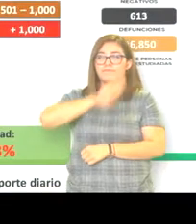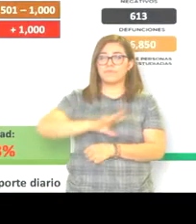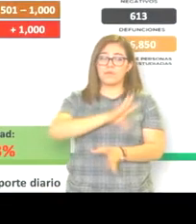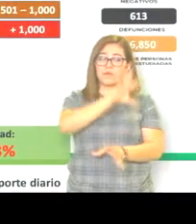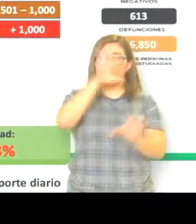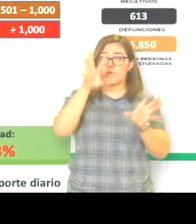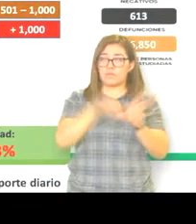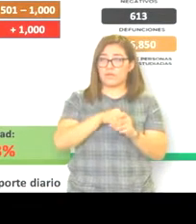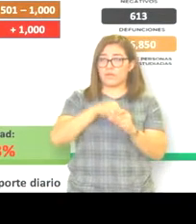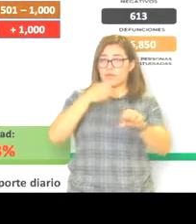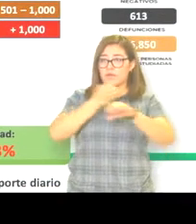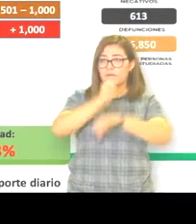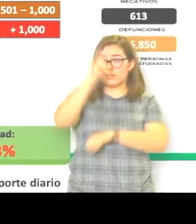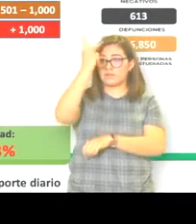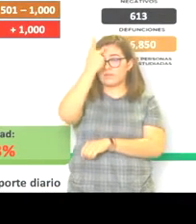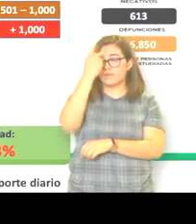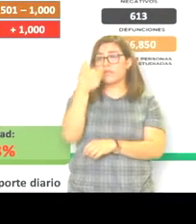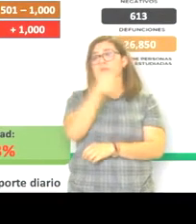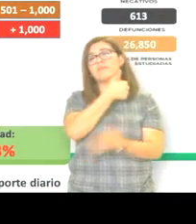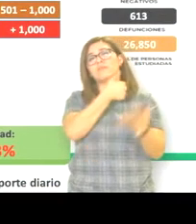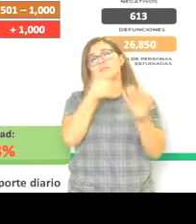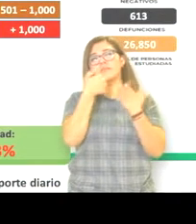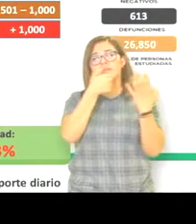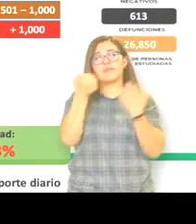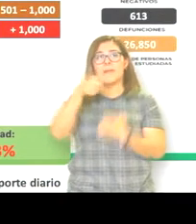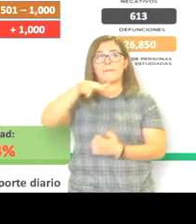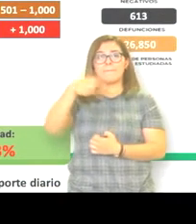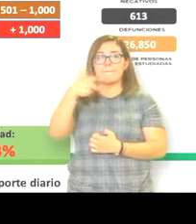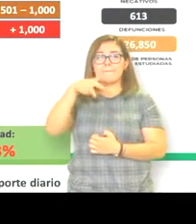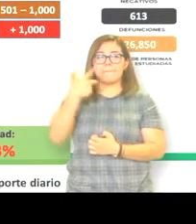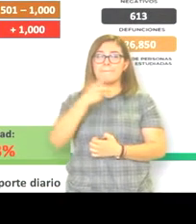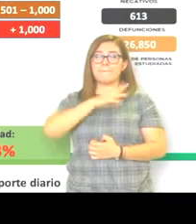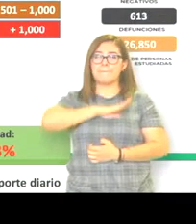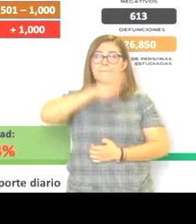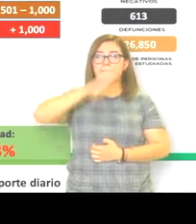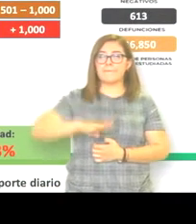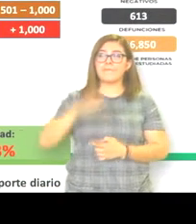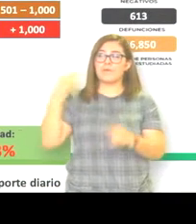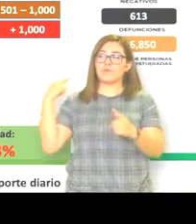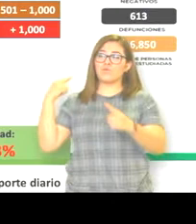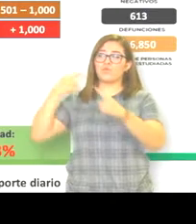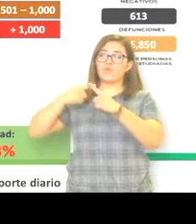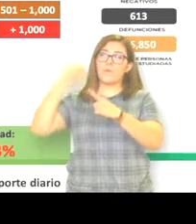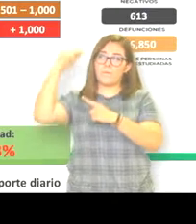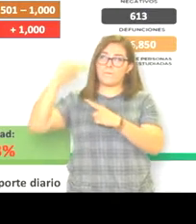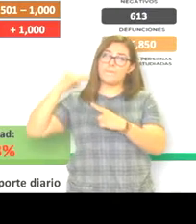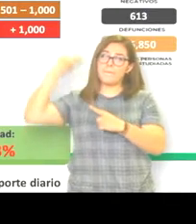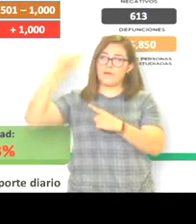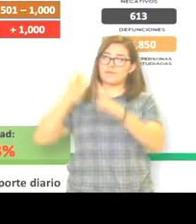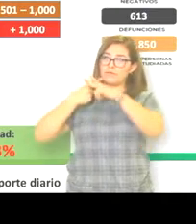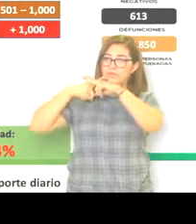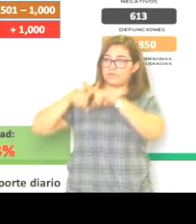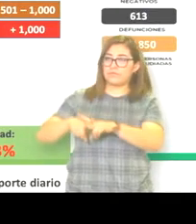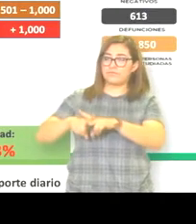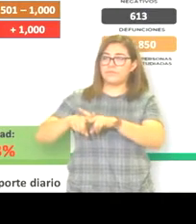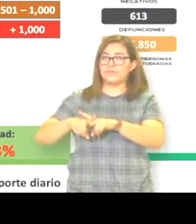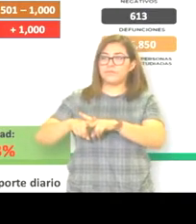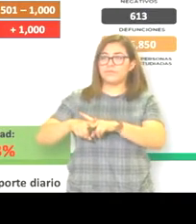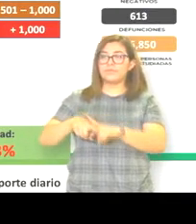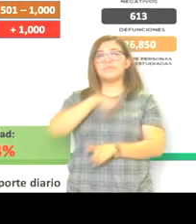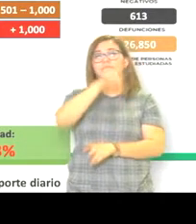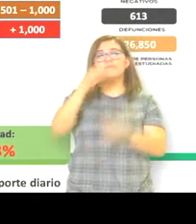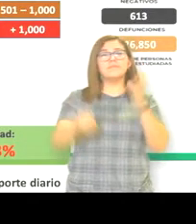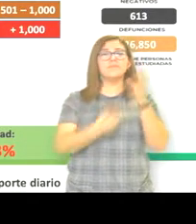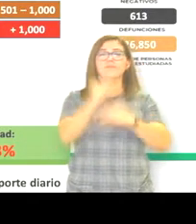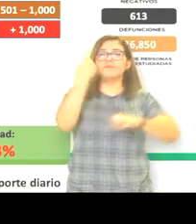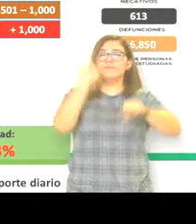pues ya acumulamos aquí en nuestro estado 613 defunciones desde marzo que empezamos con este registro. Y de